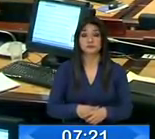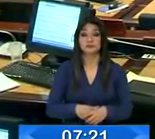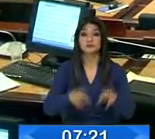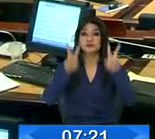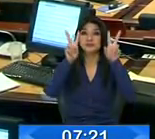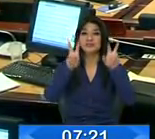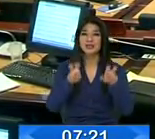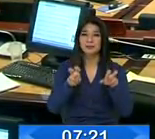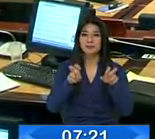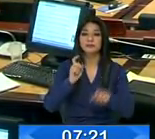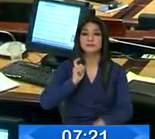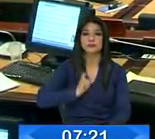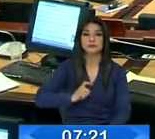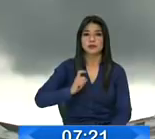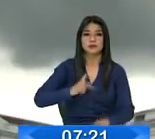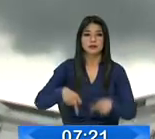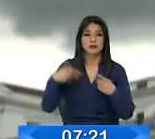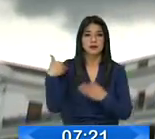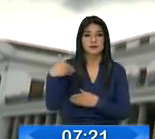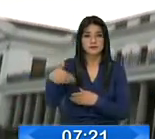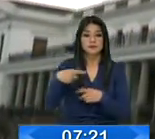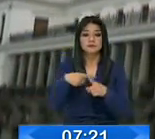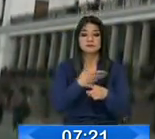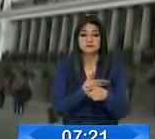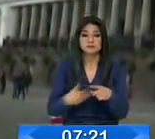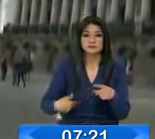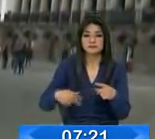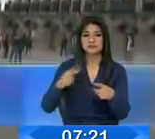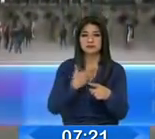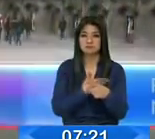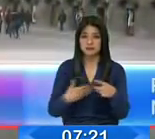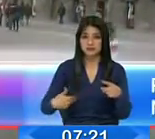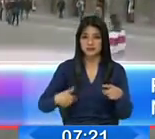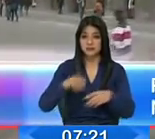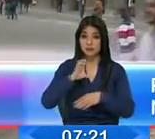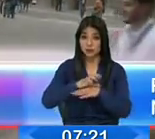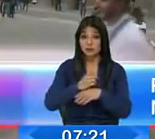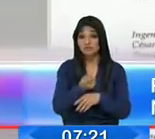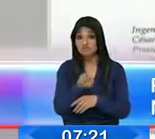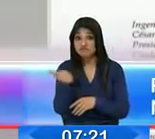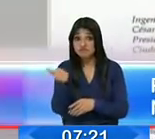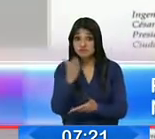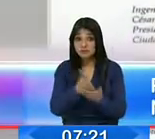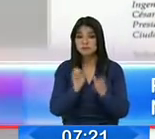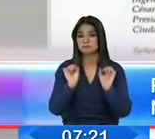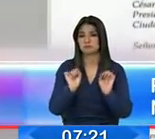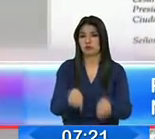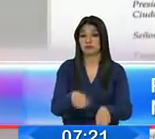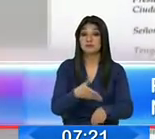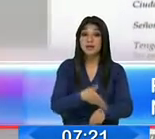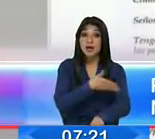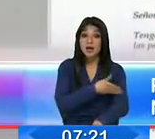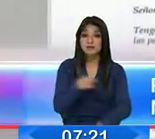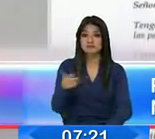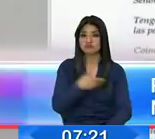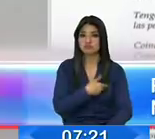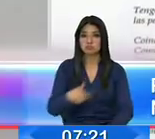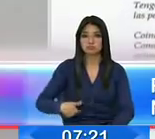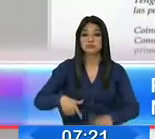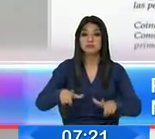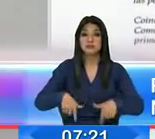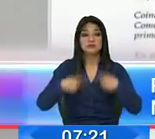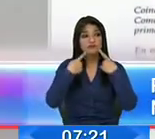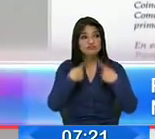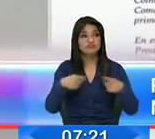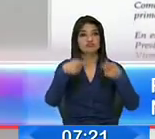la suspensión de las pensiones vitalicias para los expresidentes y vicepresidentes de la República. Esto tras el comunicado enviado al Poder Legislativo